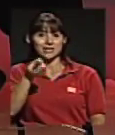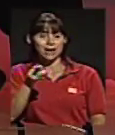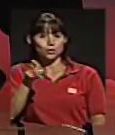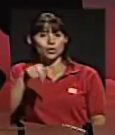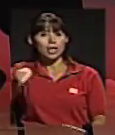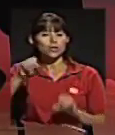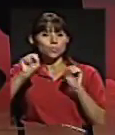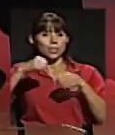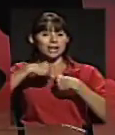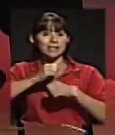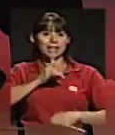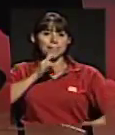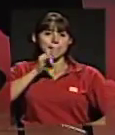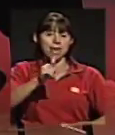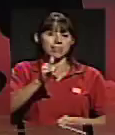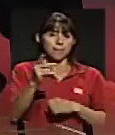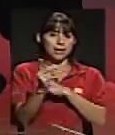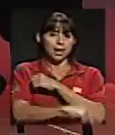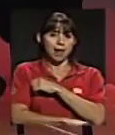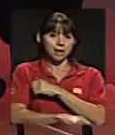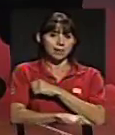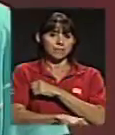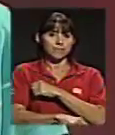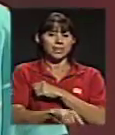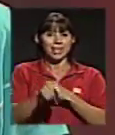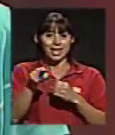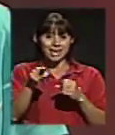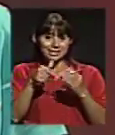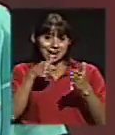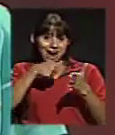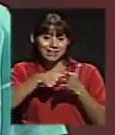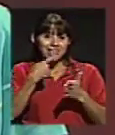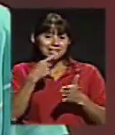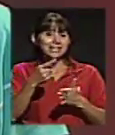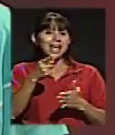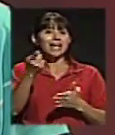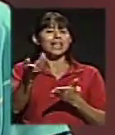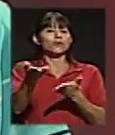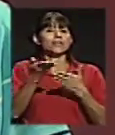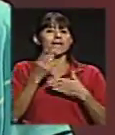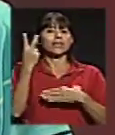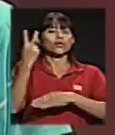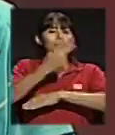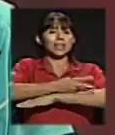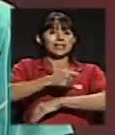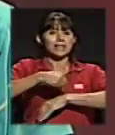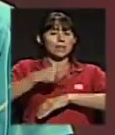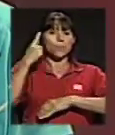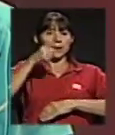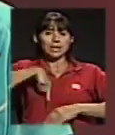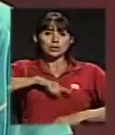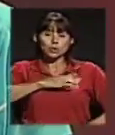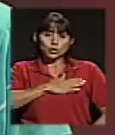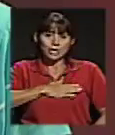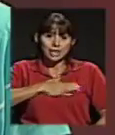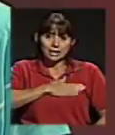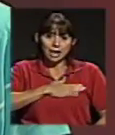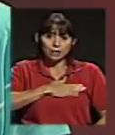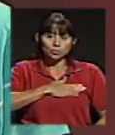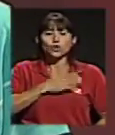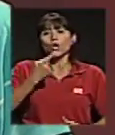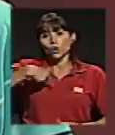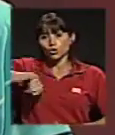penal, que nos daban 2 días de tiempo para retractarnos. Nosotros vimos el tema con